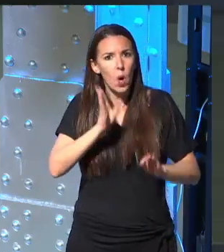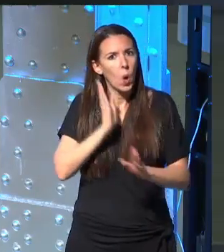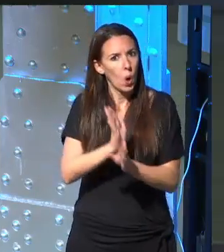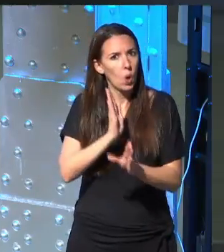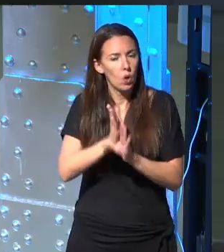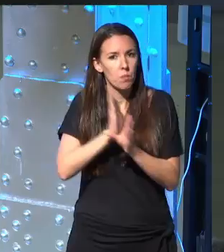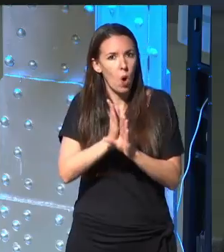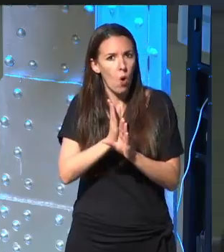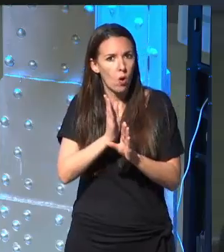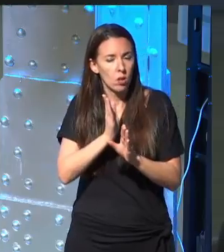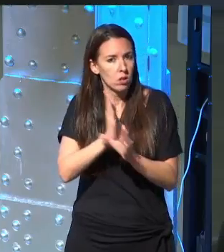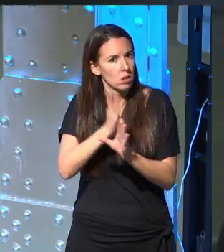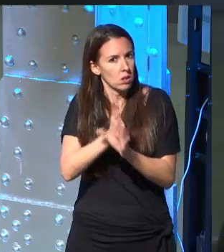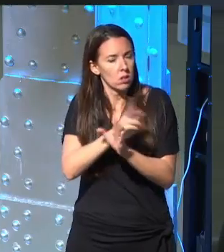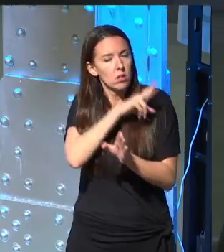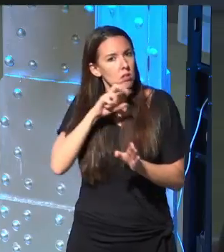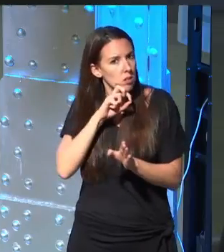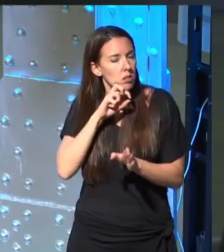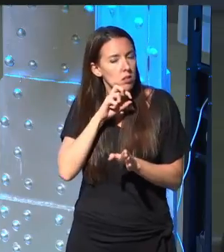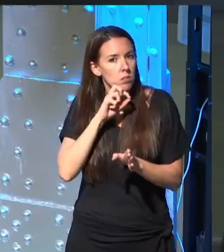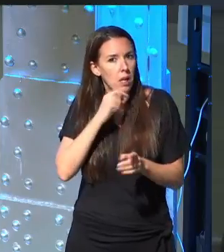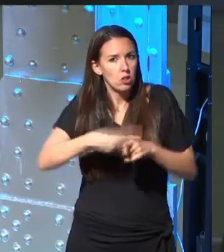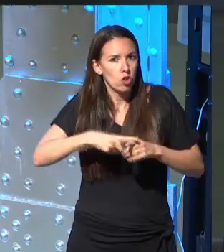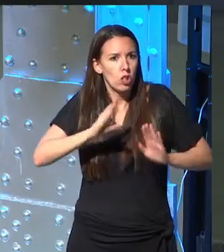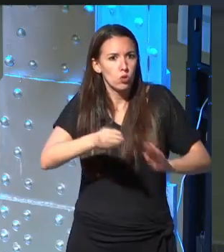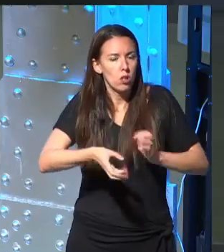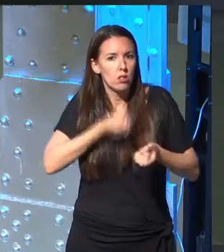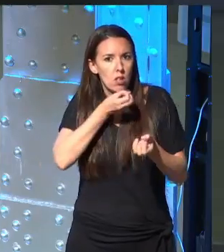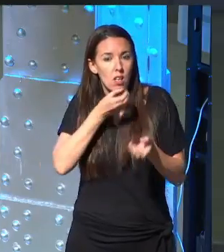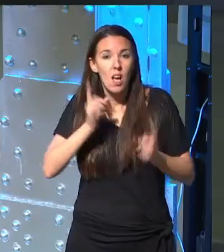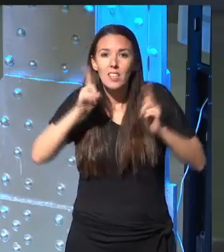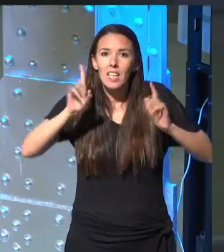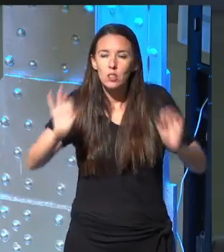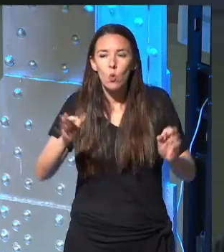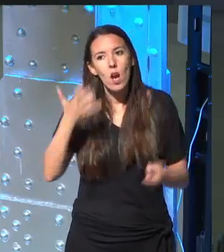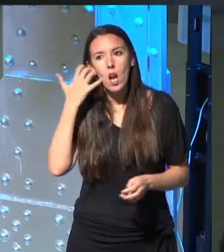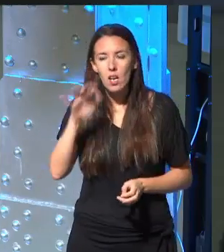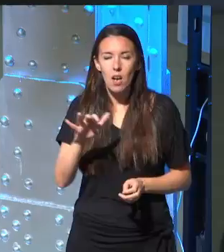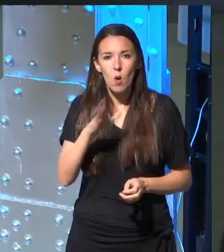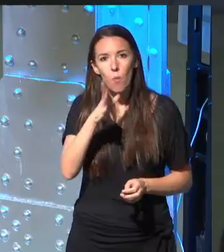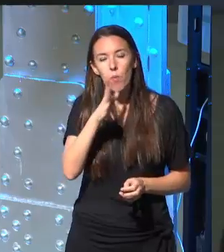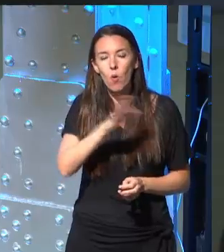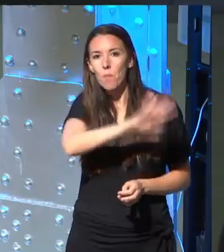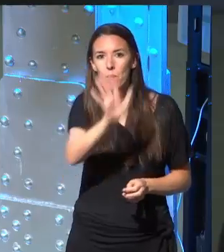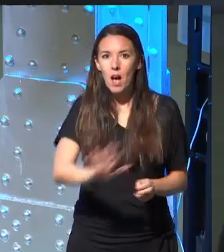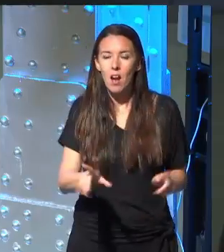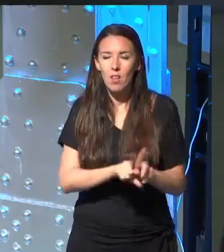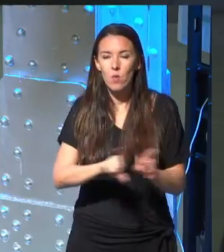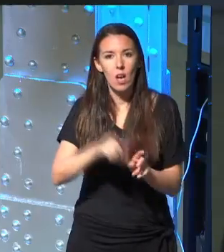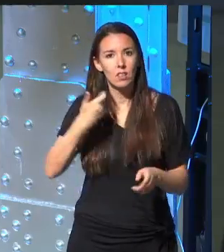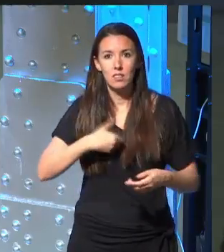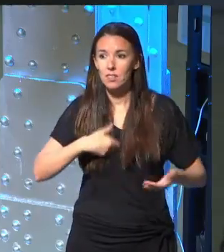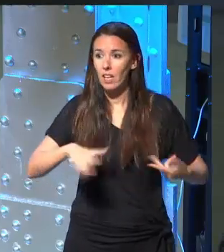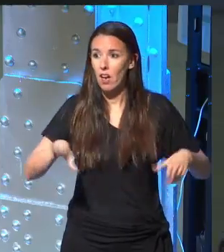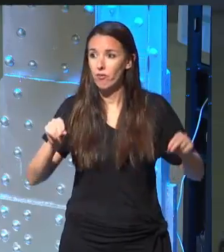tipo de seguidores y continúa contando sus cosas. Entonces claro, mi caso es una cosa un poco rara porque puede parecer que ya está,